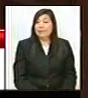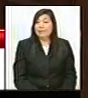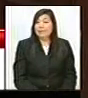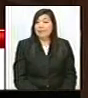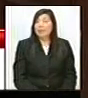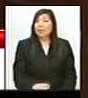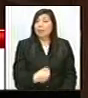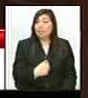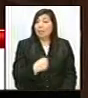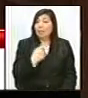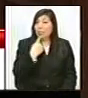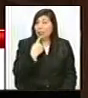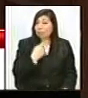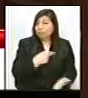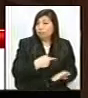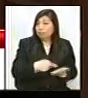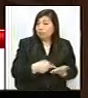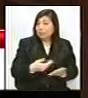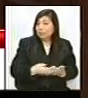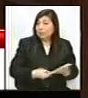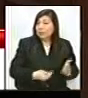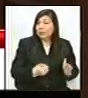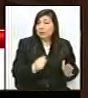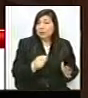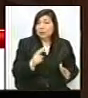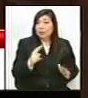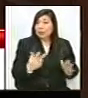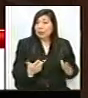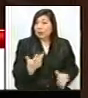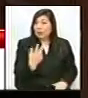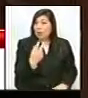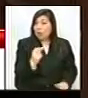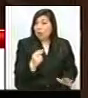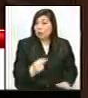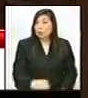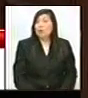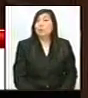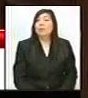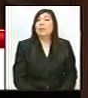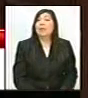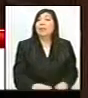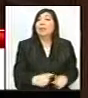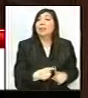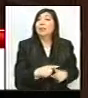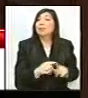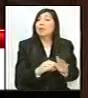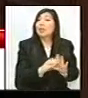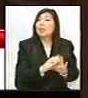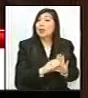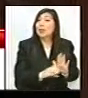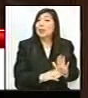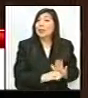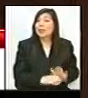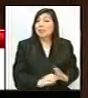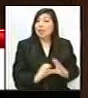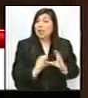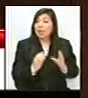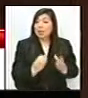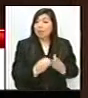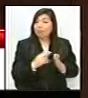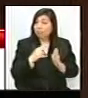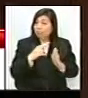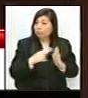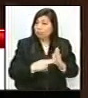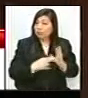Y nuevamente me remito al expediente 6-2013 y 30-2008 del Tribunal Constitucional. El Congreso debe realizar